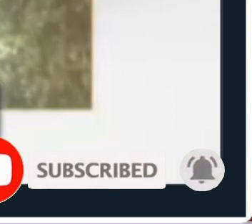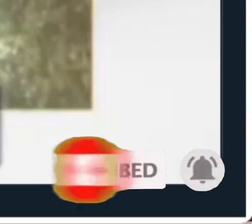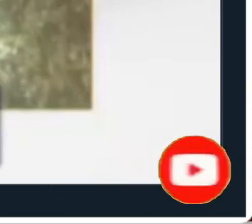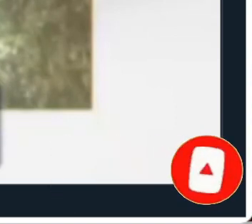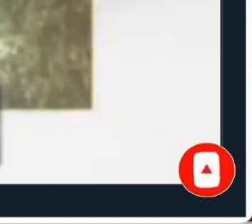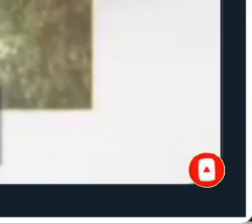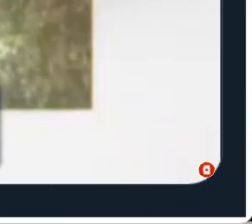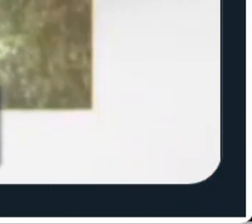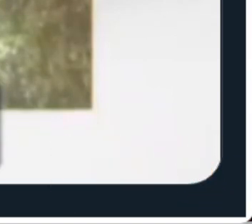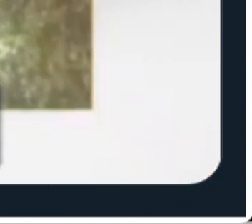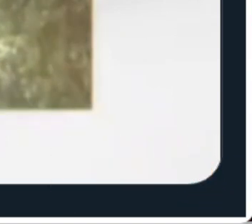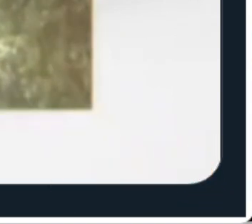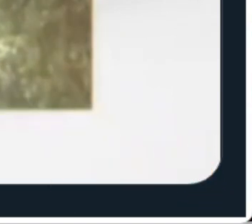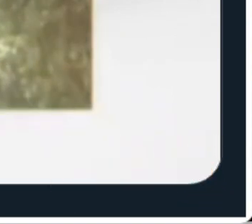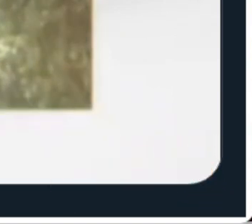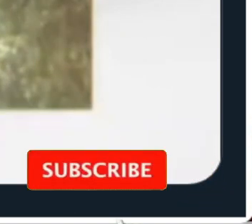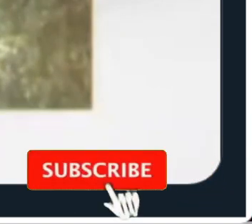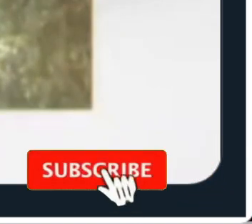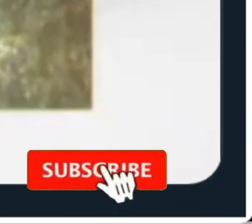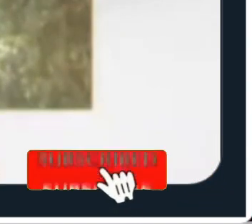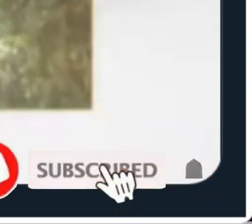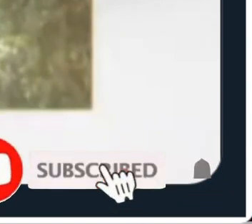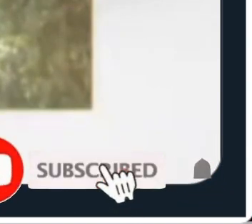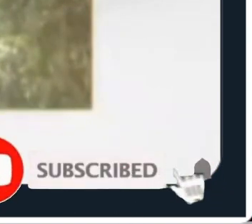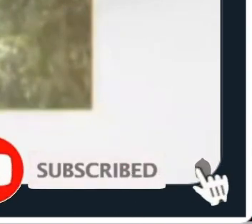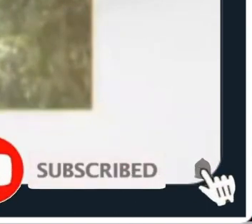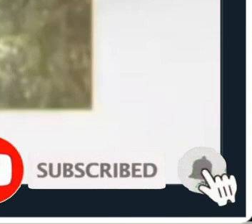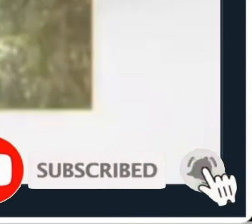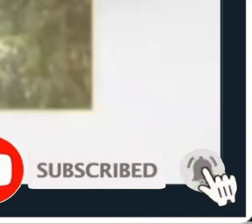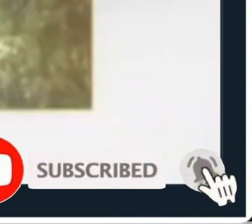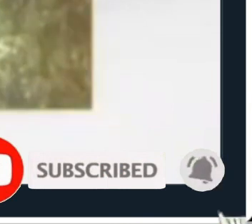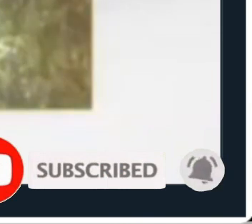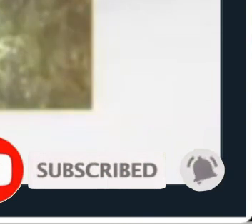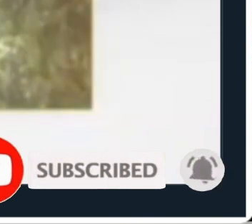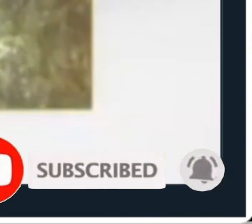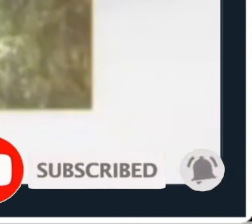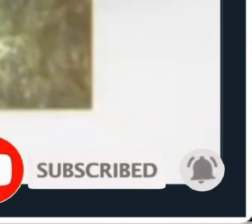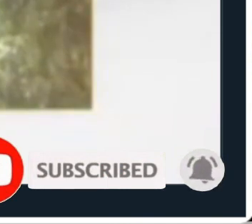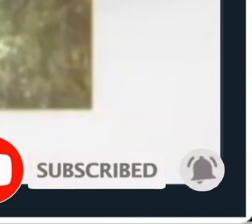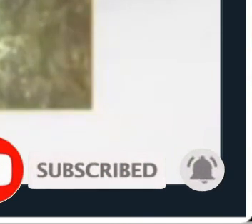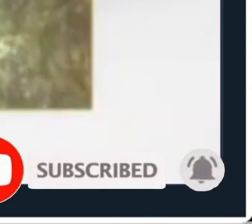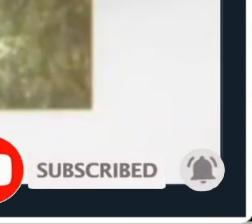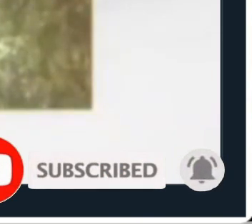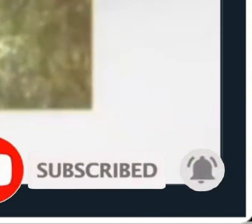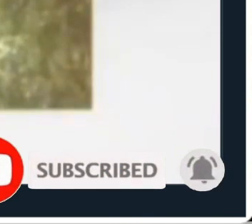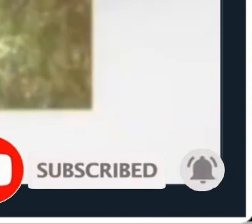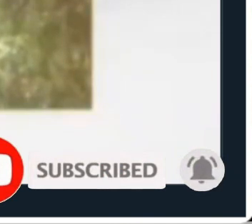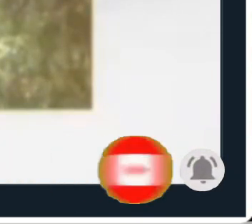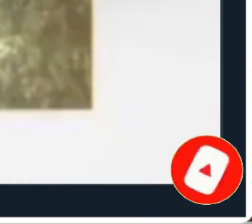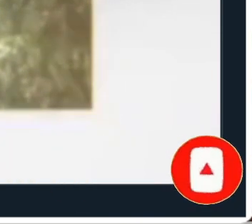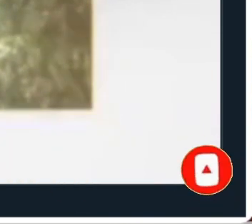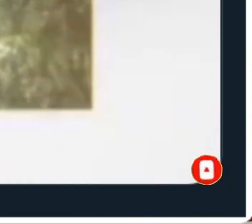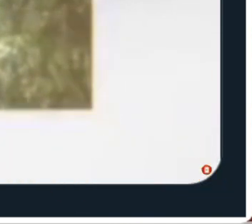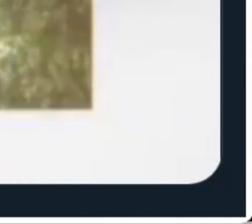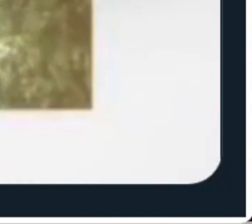todos los que tuvieron la confianza en emitir una opinión acerca de una servidora. me comprometo y mi compromiso va a ser